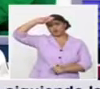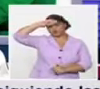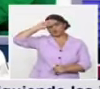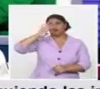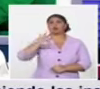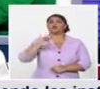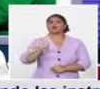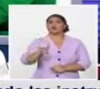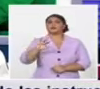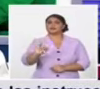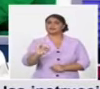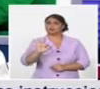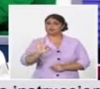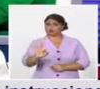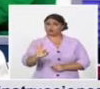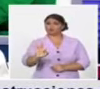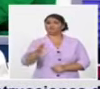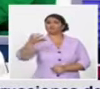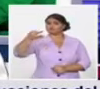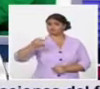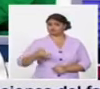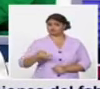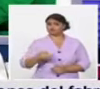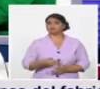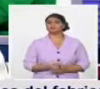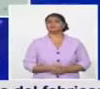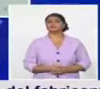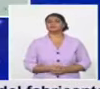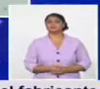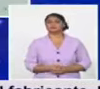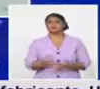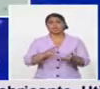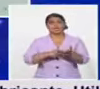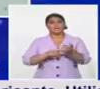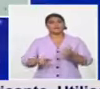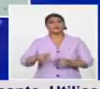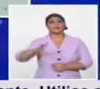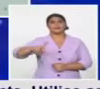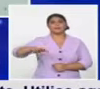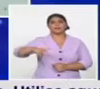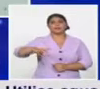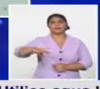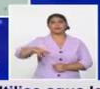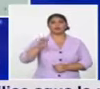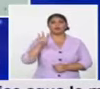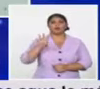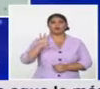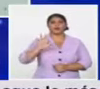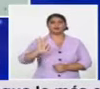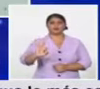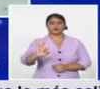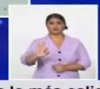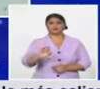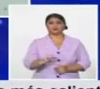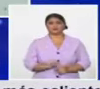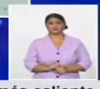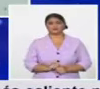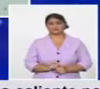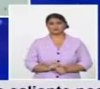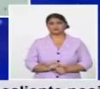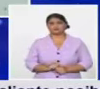propios de la transmisión en Cuba. En Pinar del Río, 48. Estamos hablando de 2